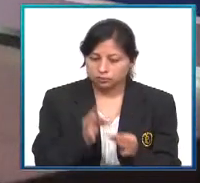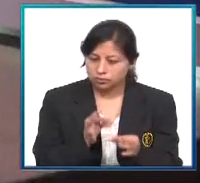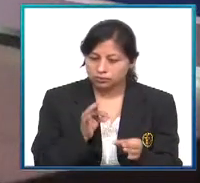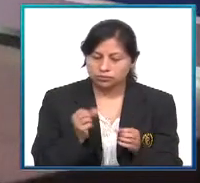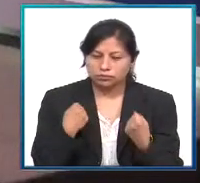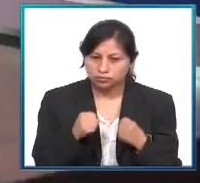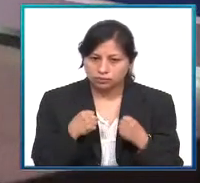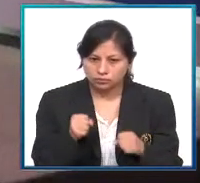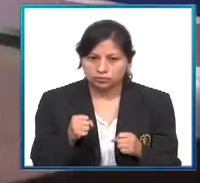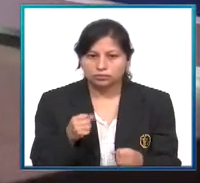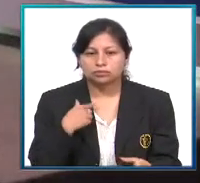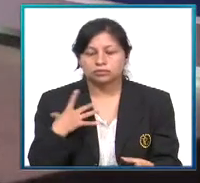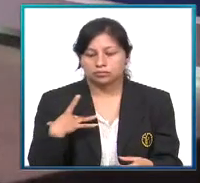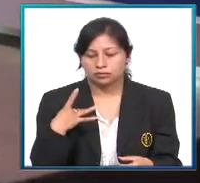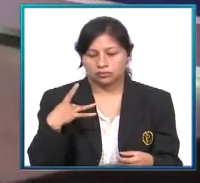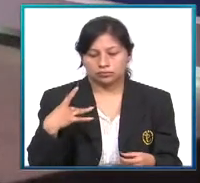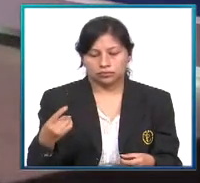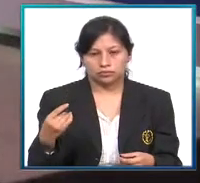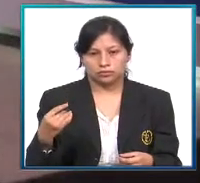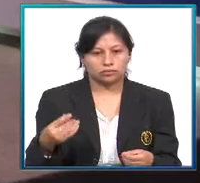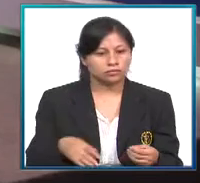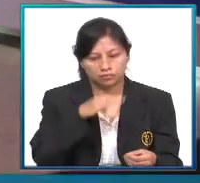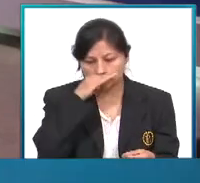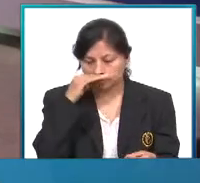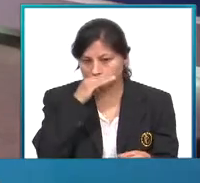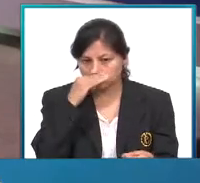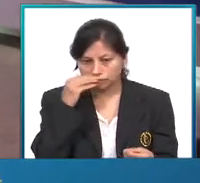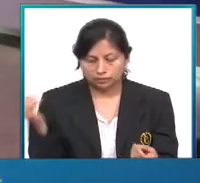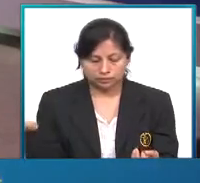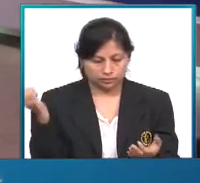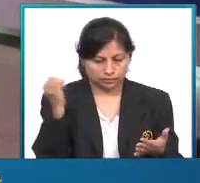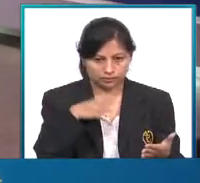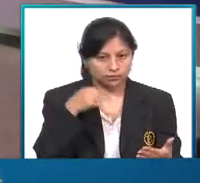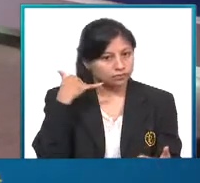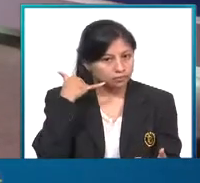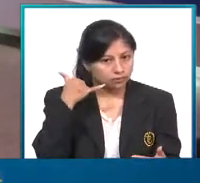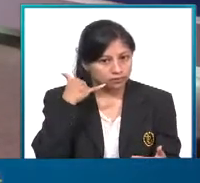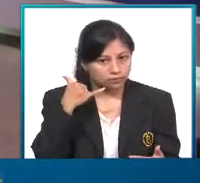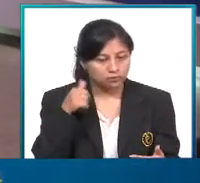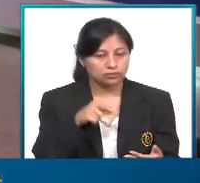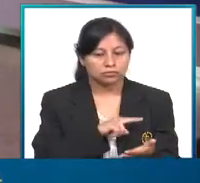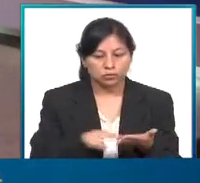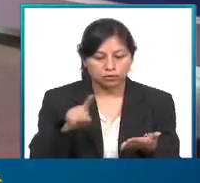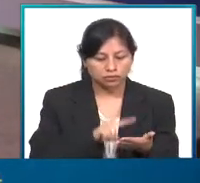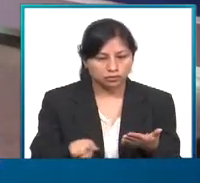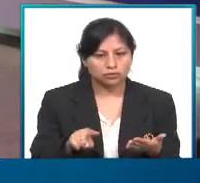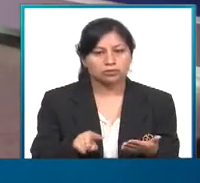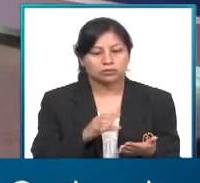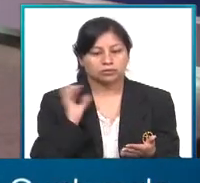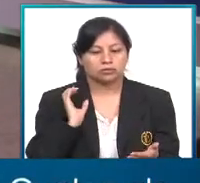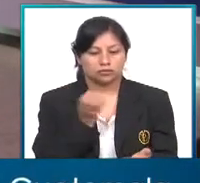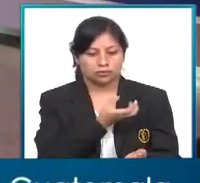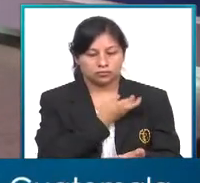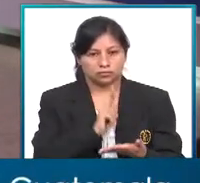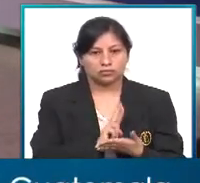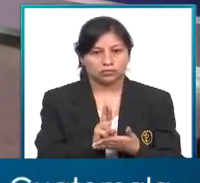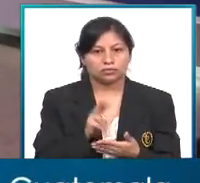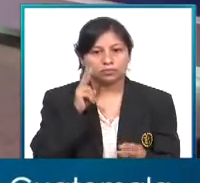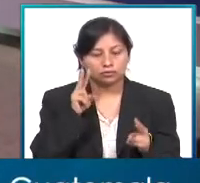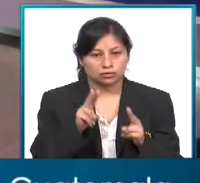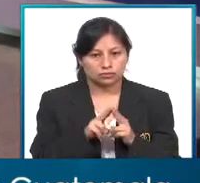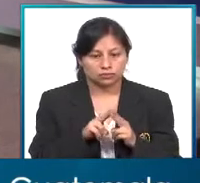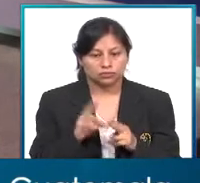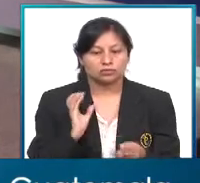del quehacer parlamentario, le invitamos a que descargue totalmente gratis la aplicación para su teléfono inteligente o su tablet del Congreso de la República. La encuentra